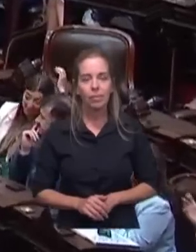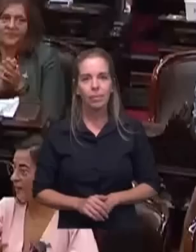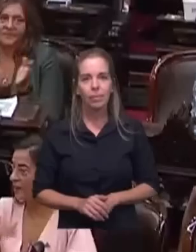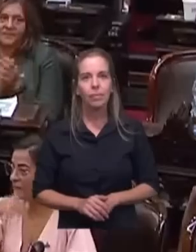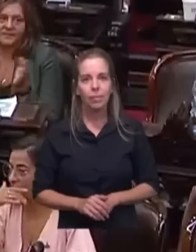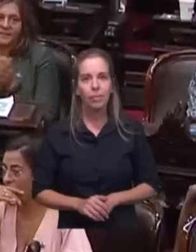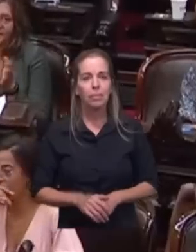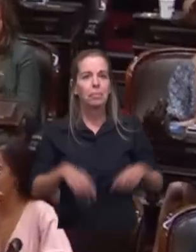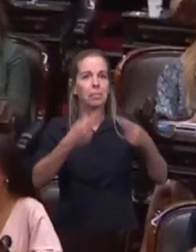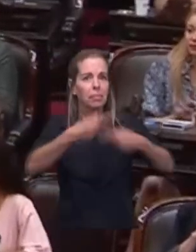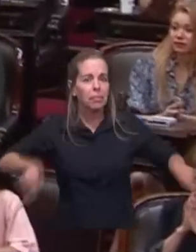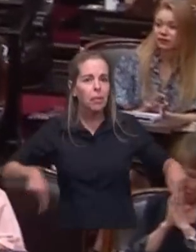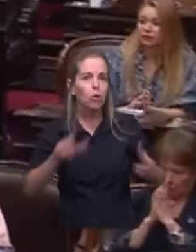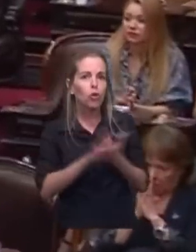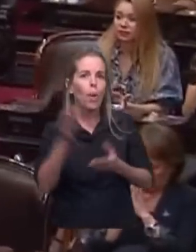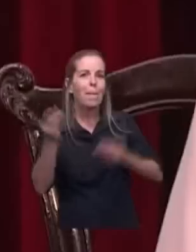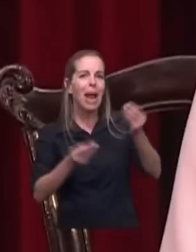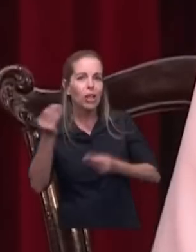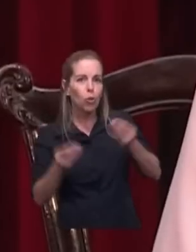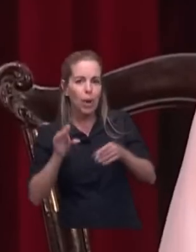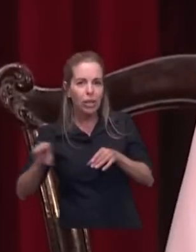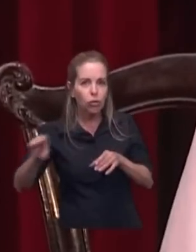Los recursos